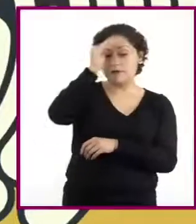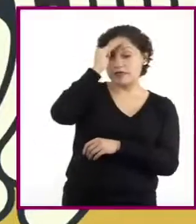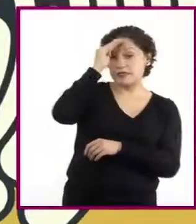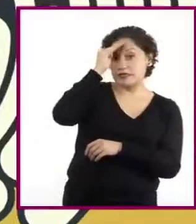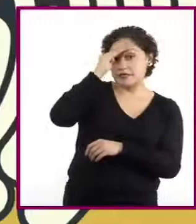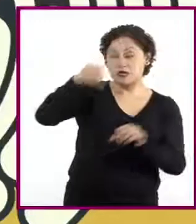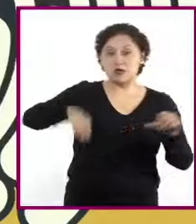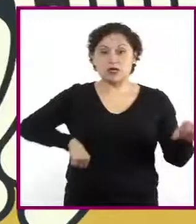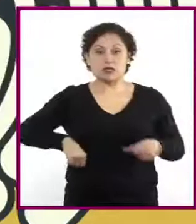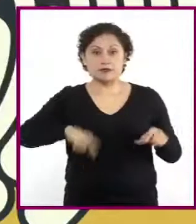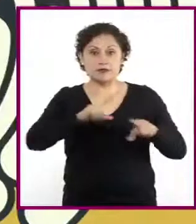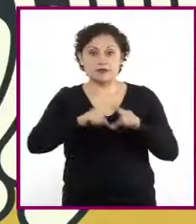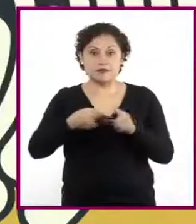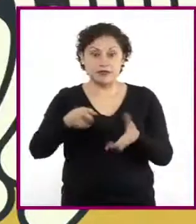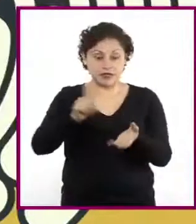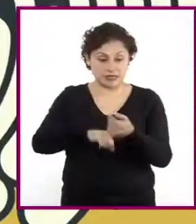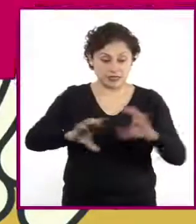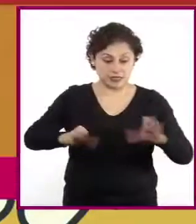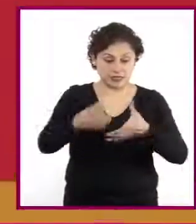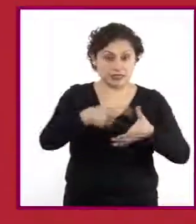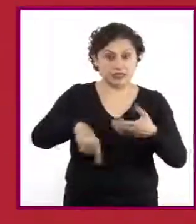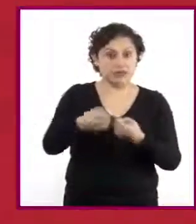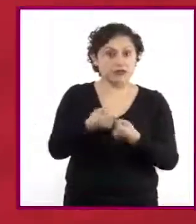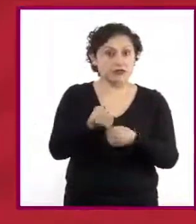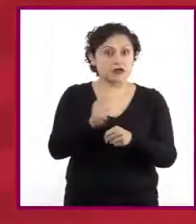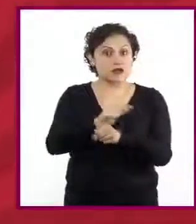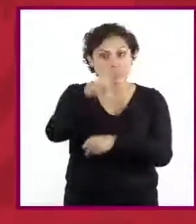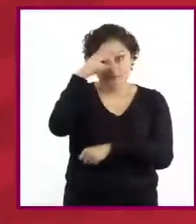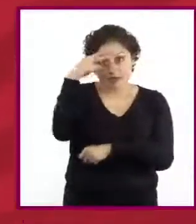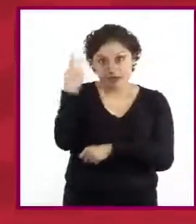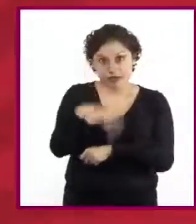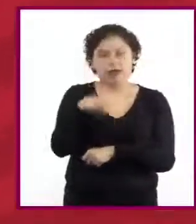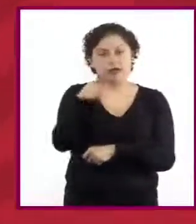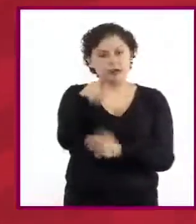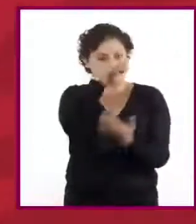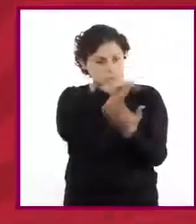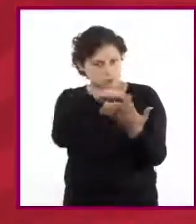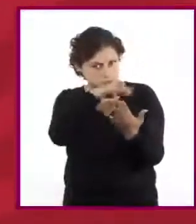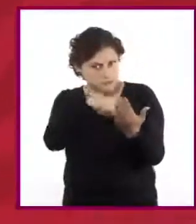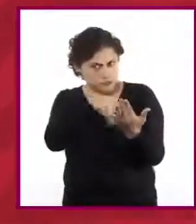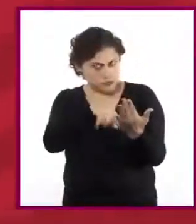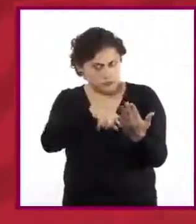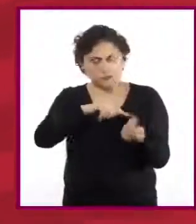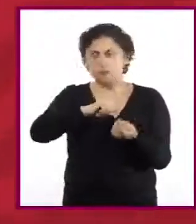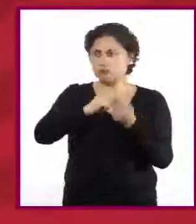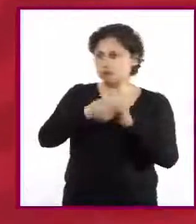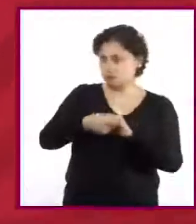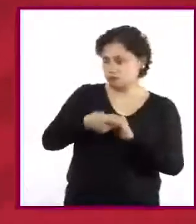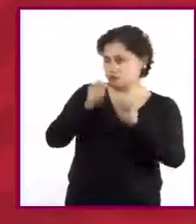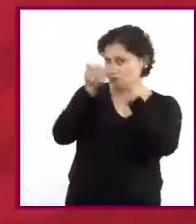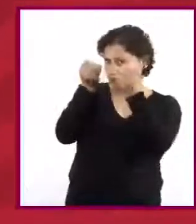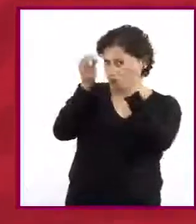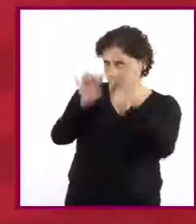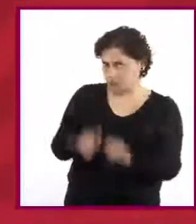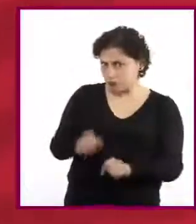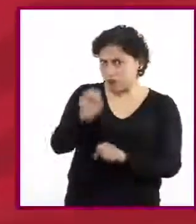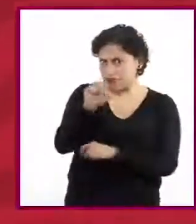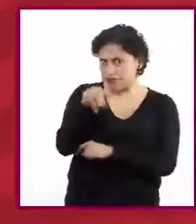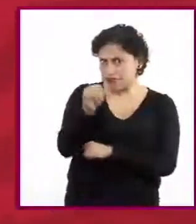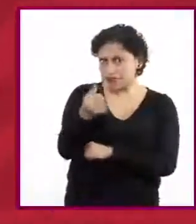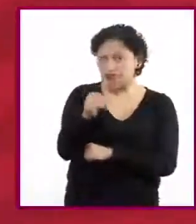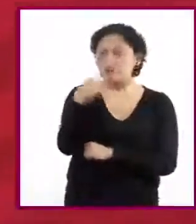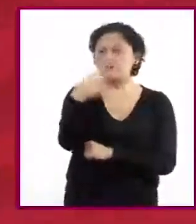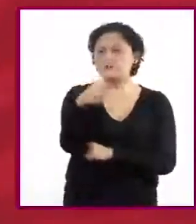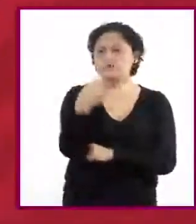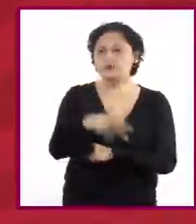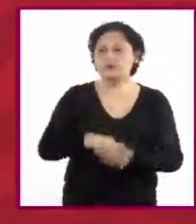favoritos. Continúa con el curso y usa este espacio como un lugar para descubrir tus habilidades como ensayista. Nos vemos en el siguiente video